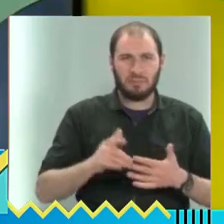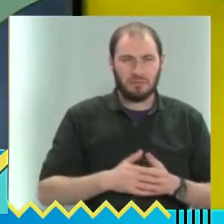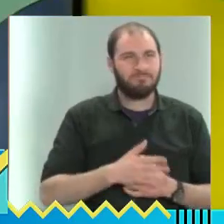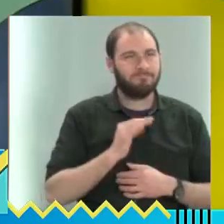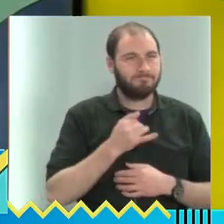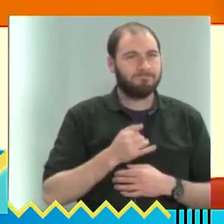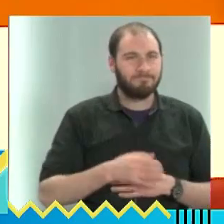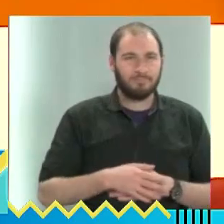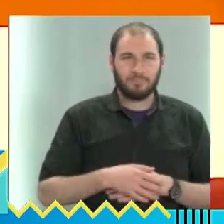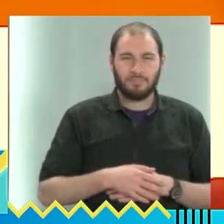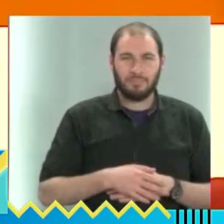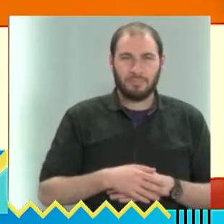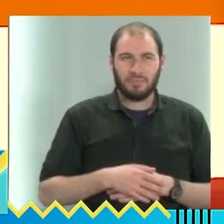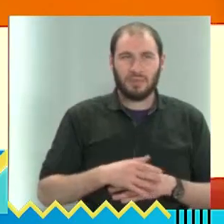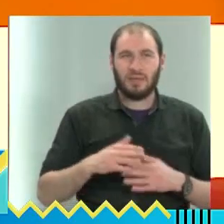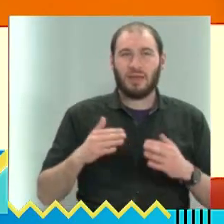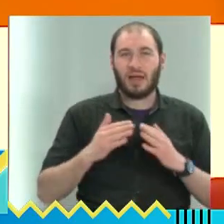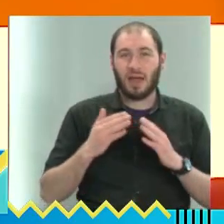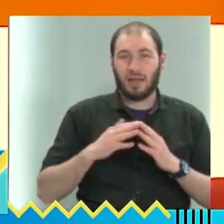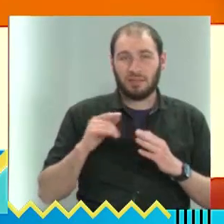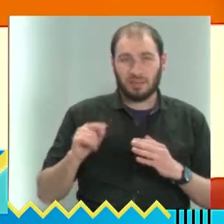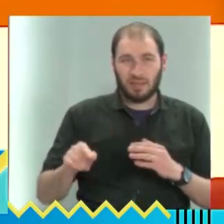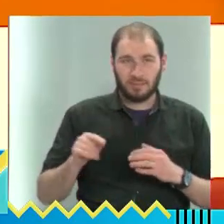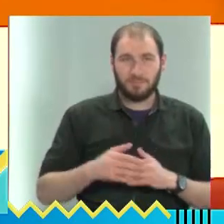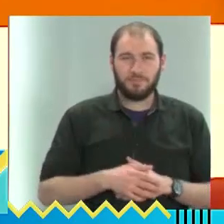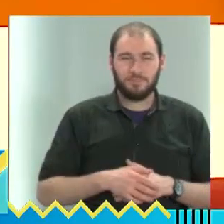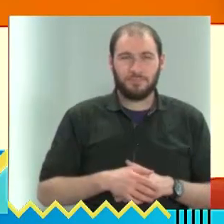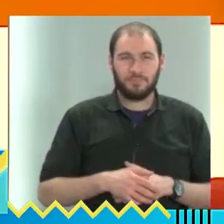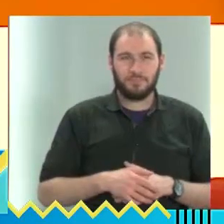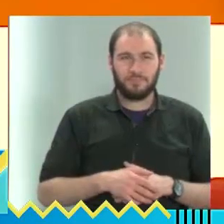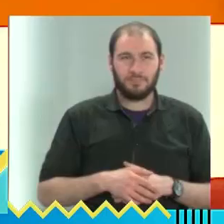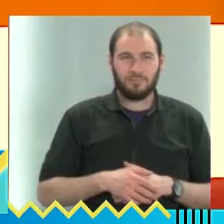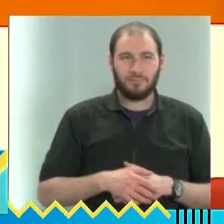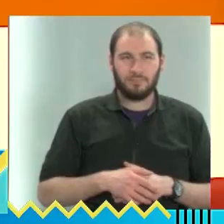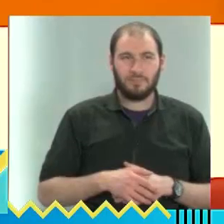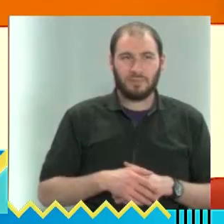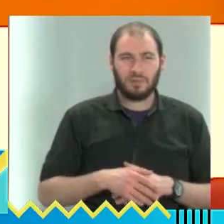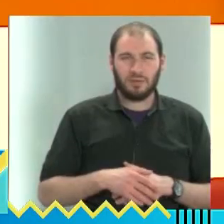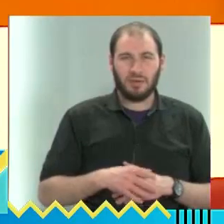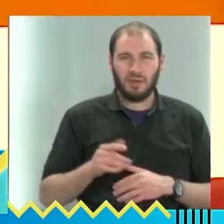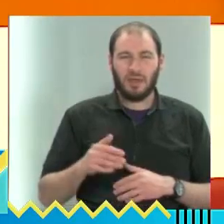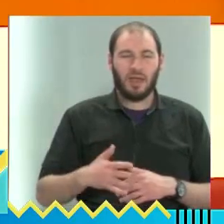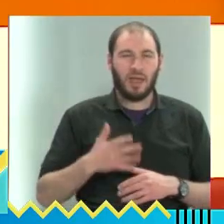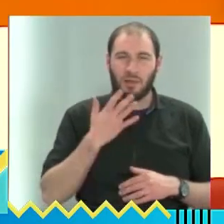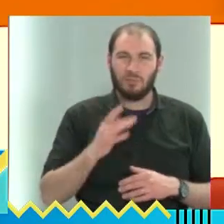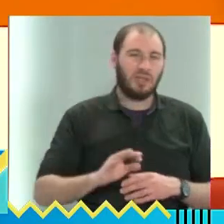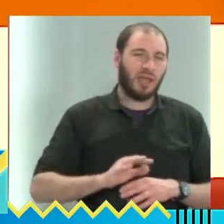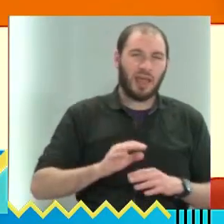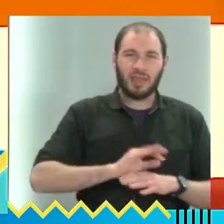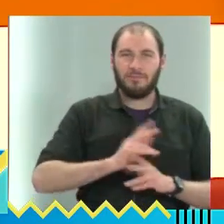sí. La Casa Cruchet es una casa que es una joya